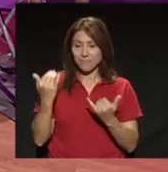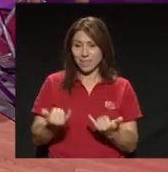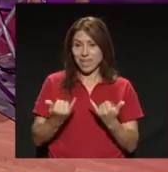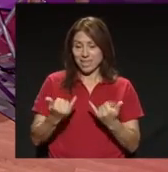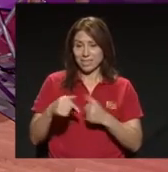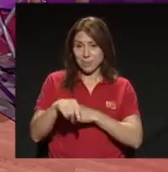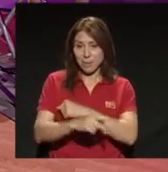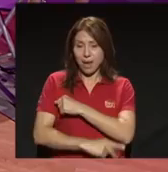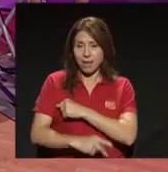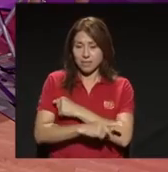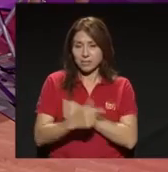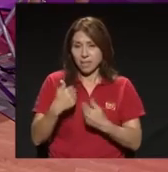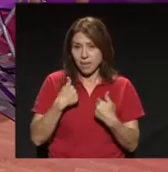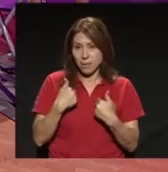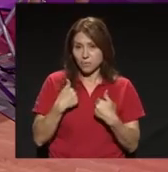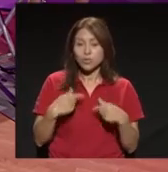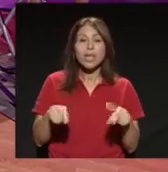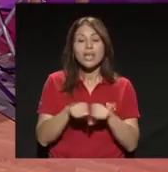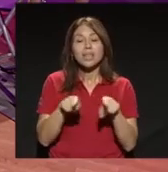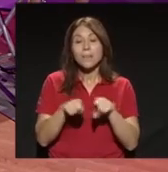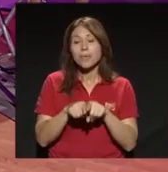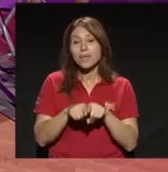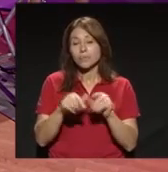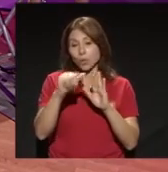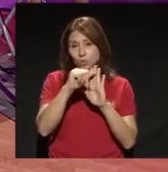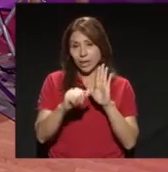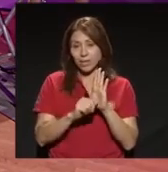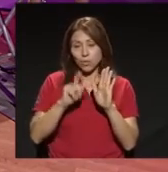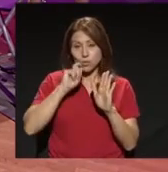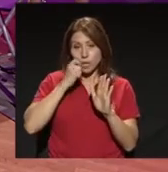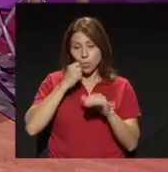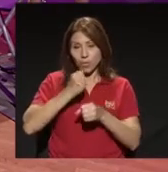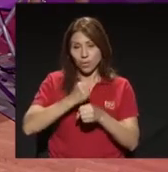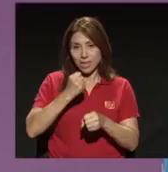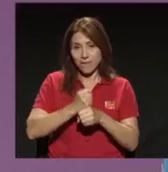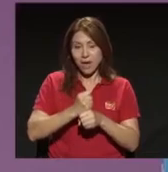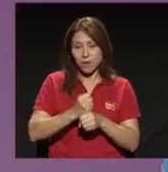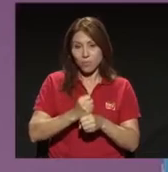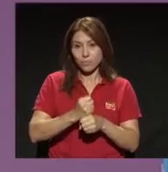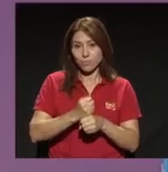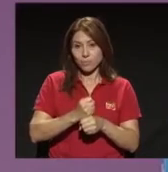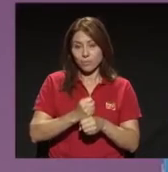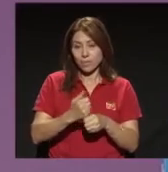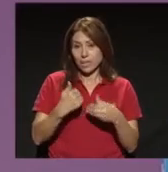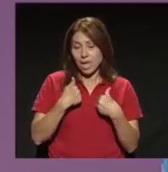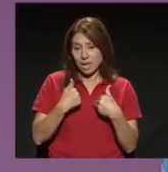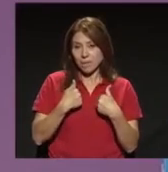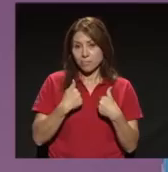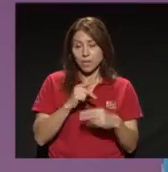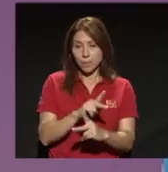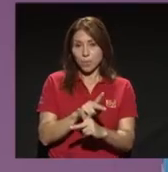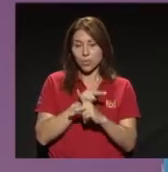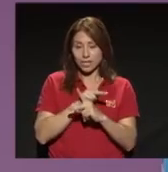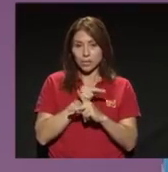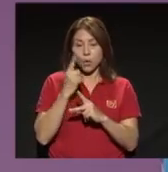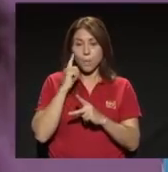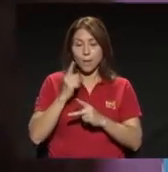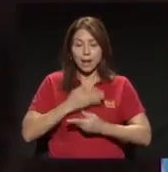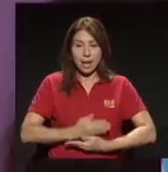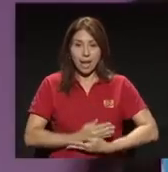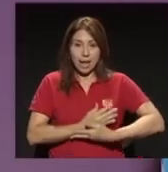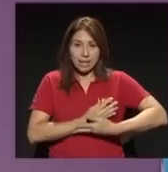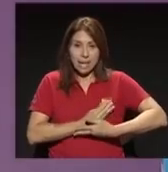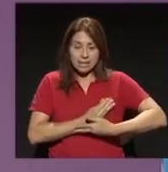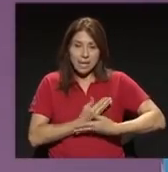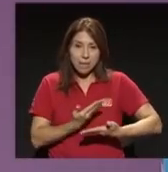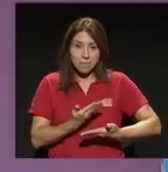este país y también de los artículos que el código de trabajo tiene de protección hacia la lactancia materna hay